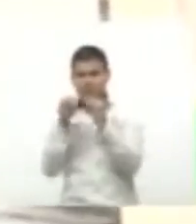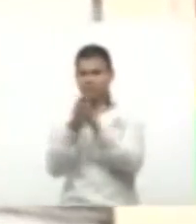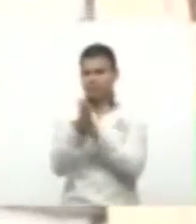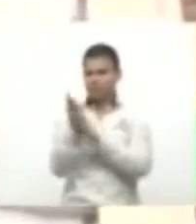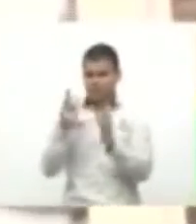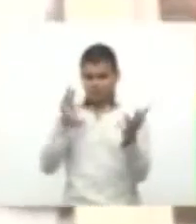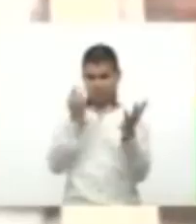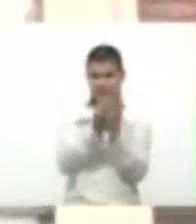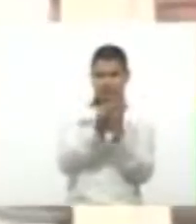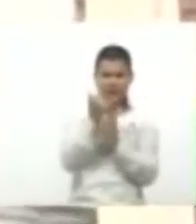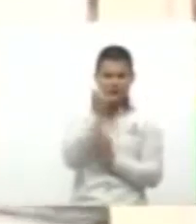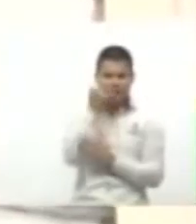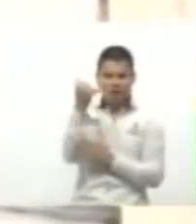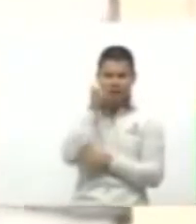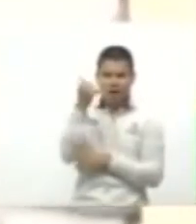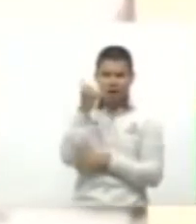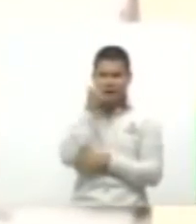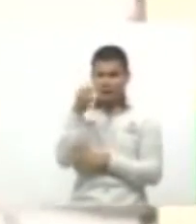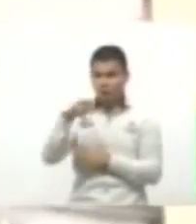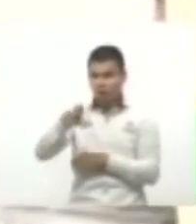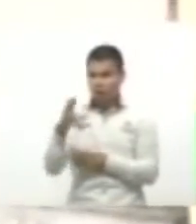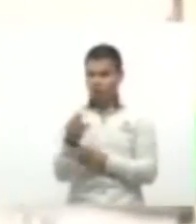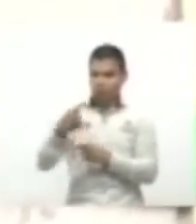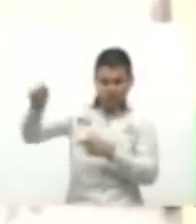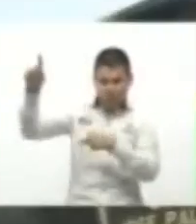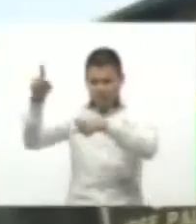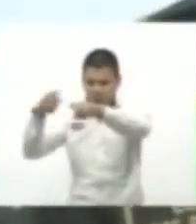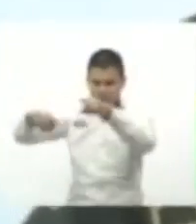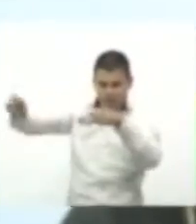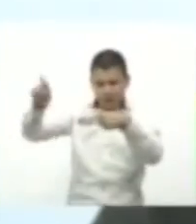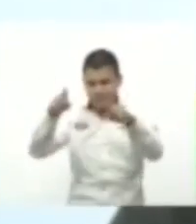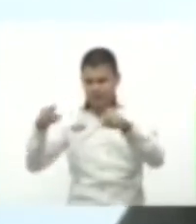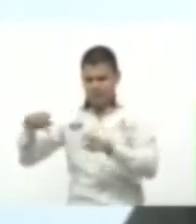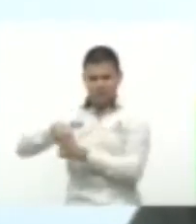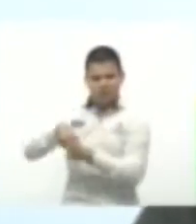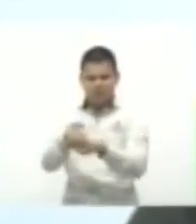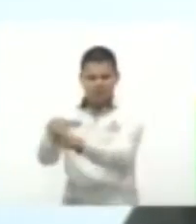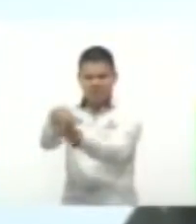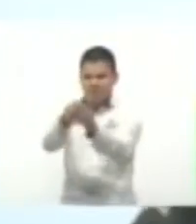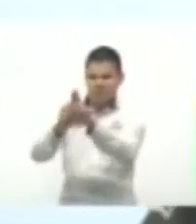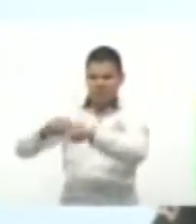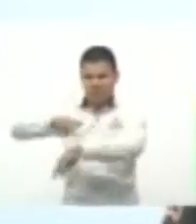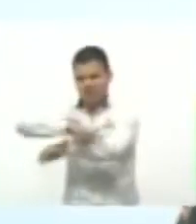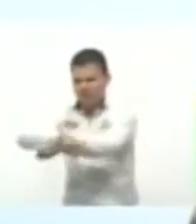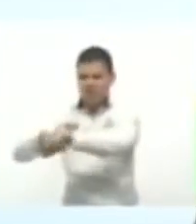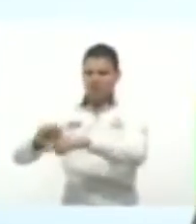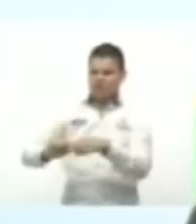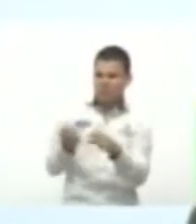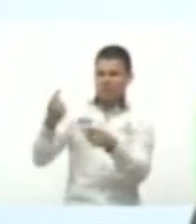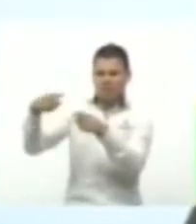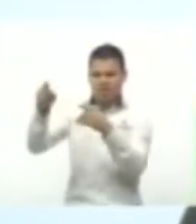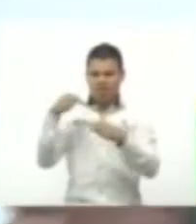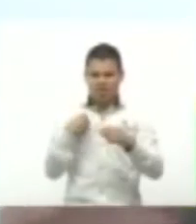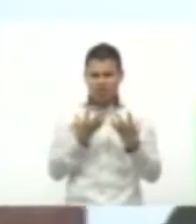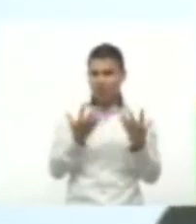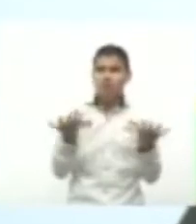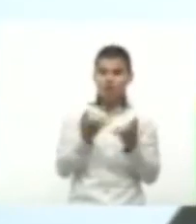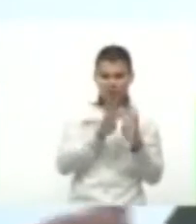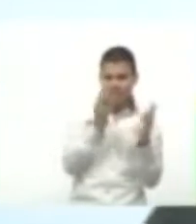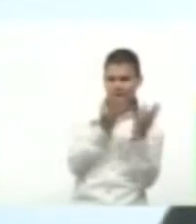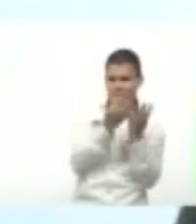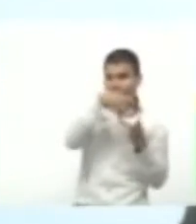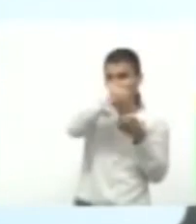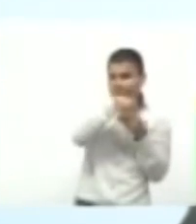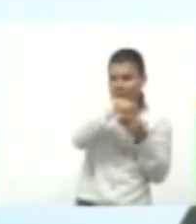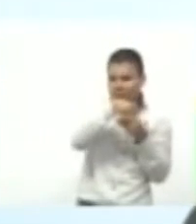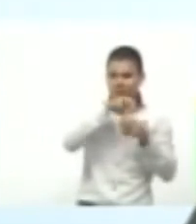y ejecutadas por cómplices que incluso ya habrían salido de las mismas. Las personas allí solicitadas